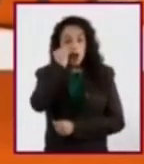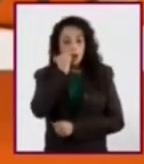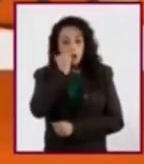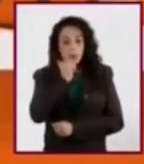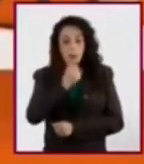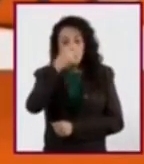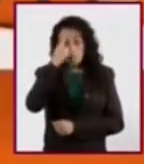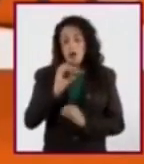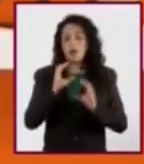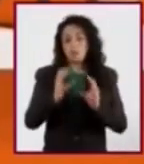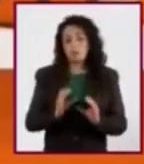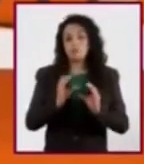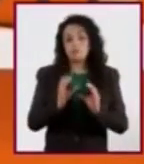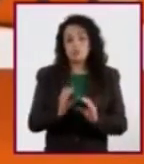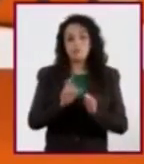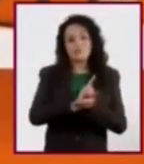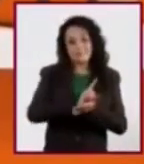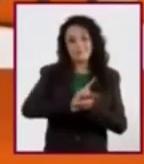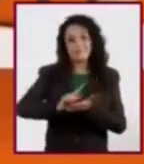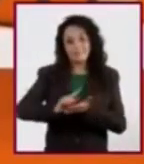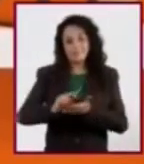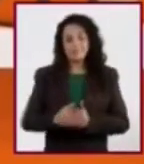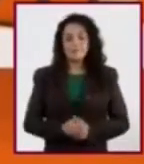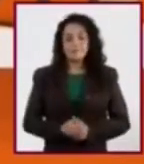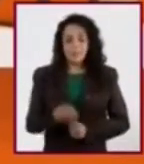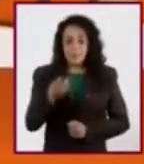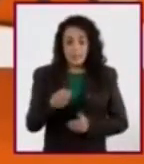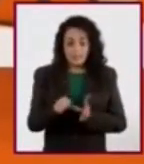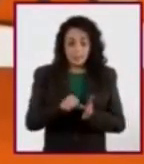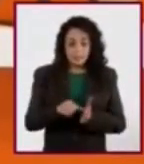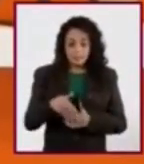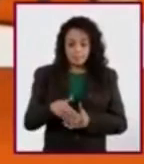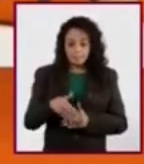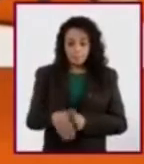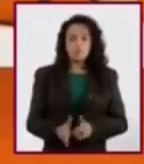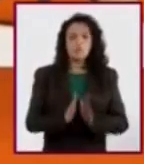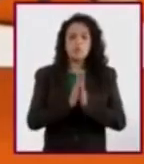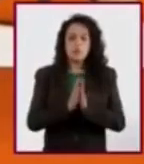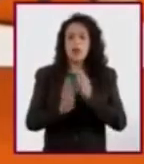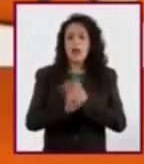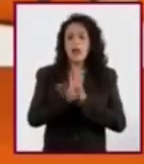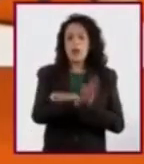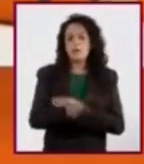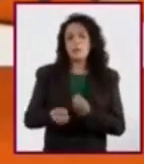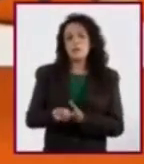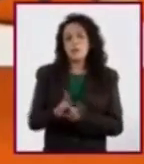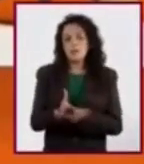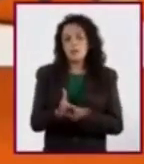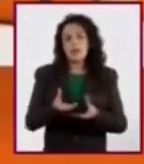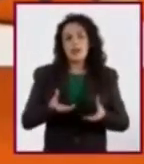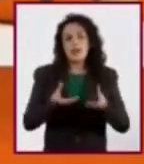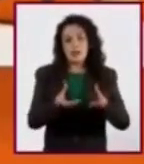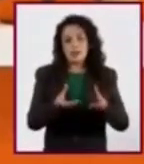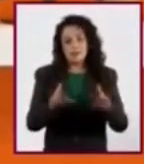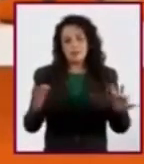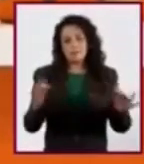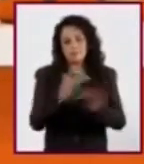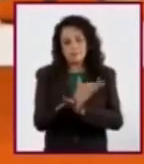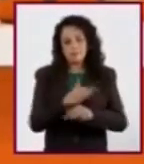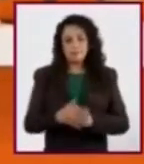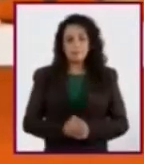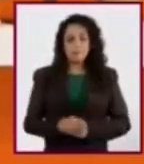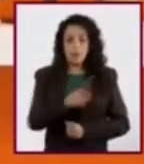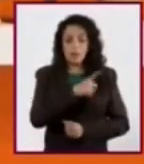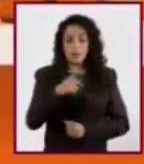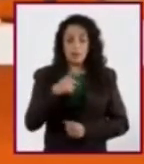su salud y, en la medida de lo posible, en estos meses eviten salir de casa. Deberán tener a la mano su